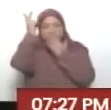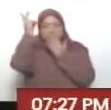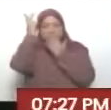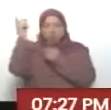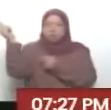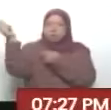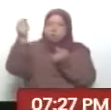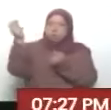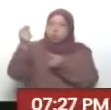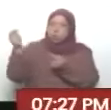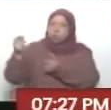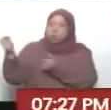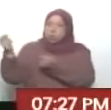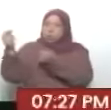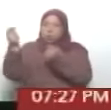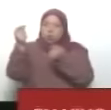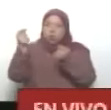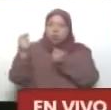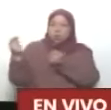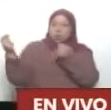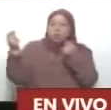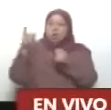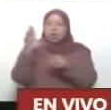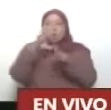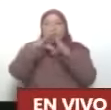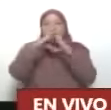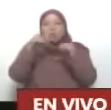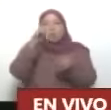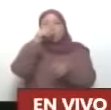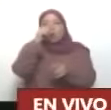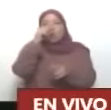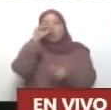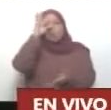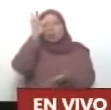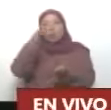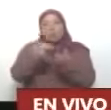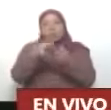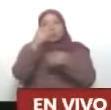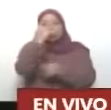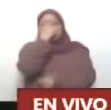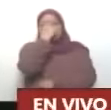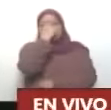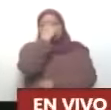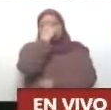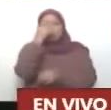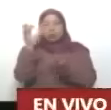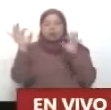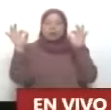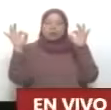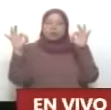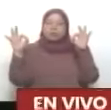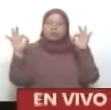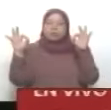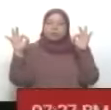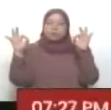espiritistas, y a todos los hombres de fe, mujeres de fe, hinduistas, budistas, a todos,